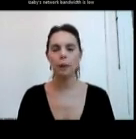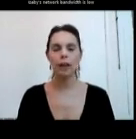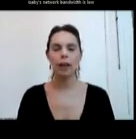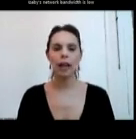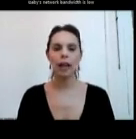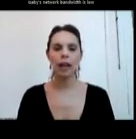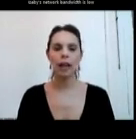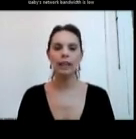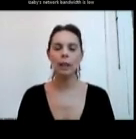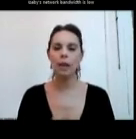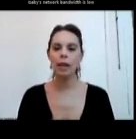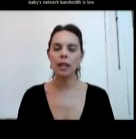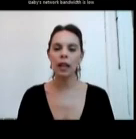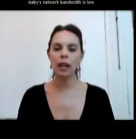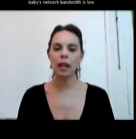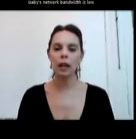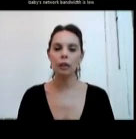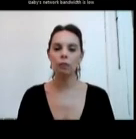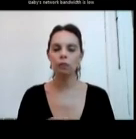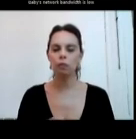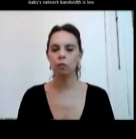FMI. Y también